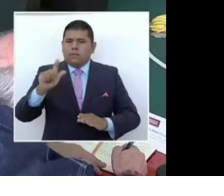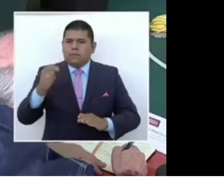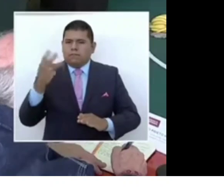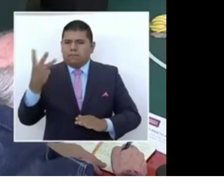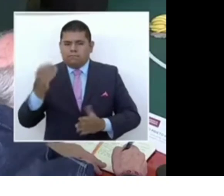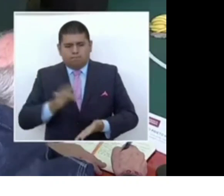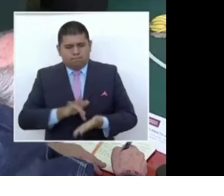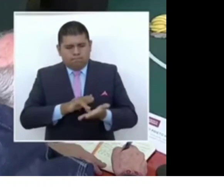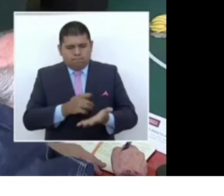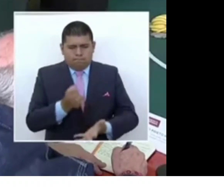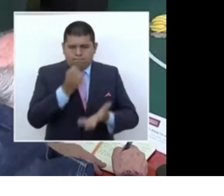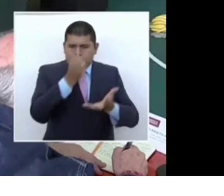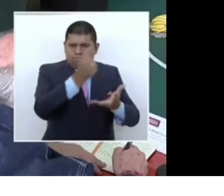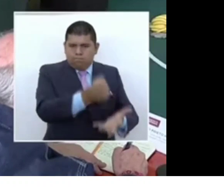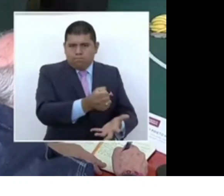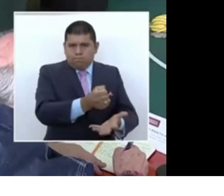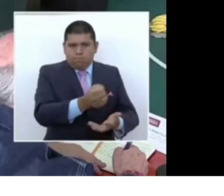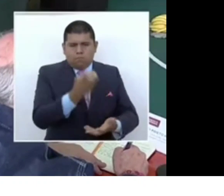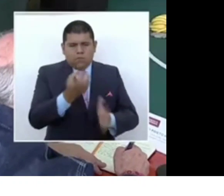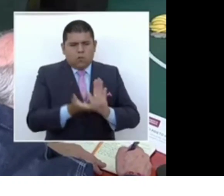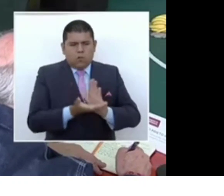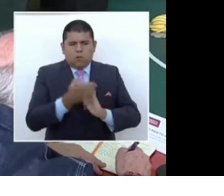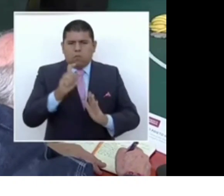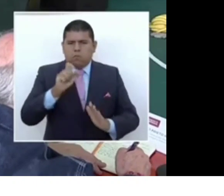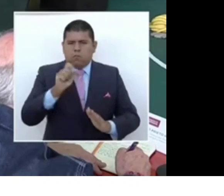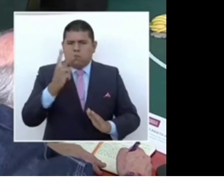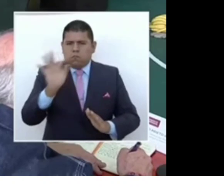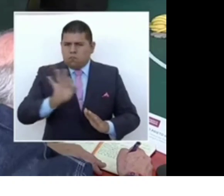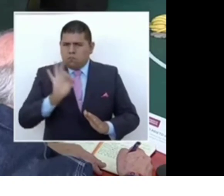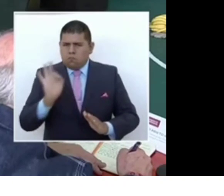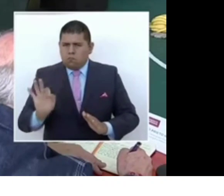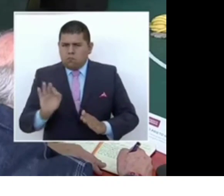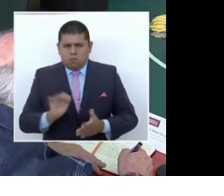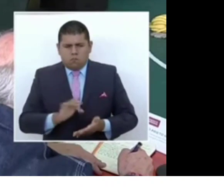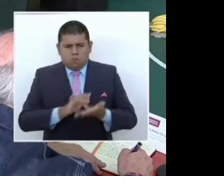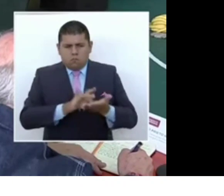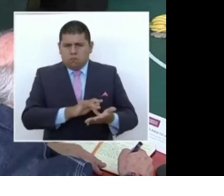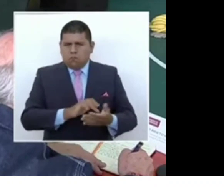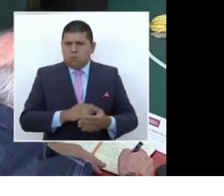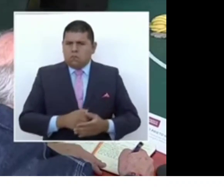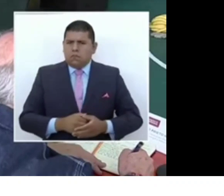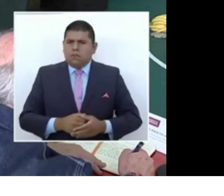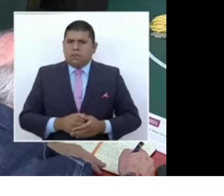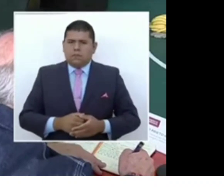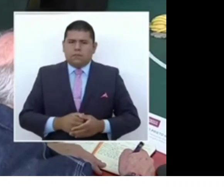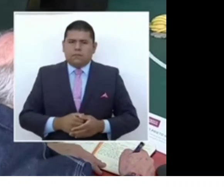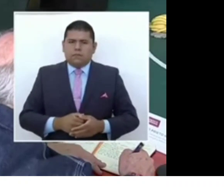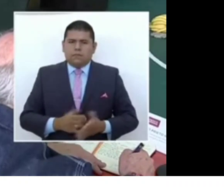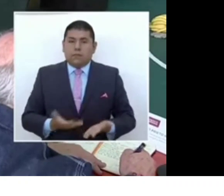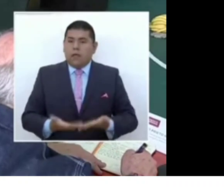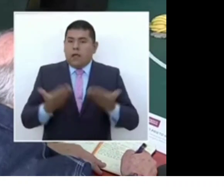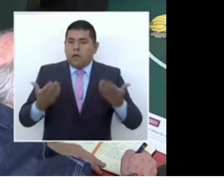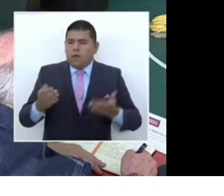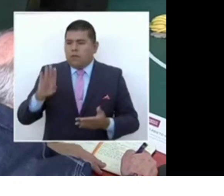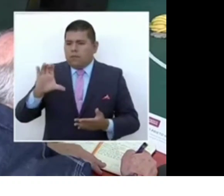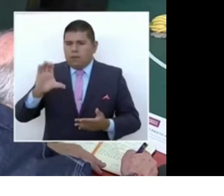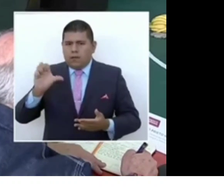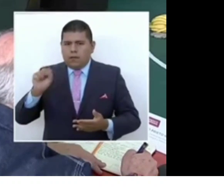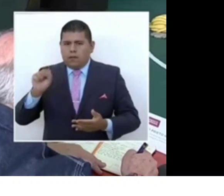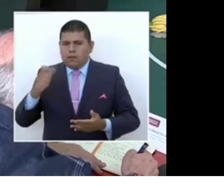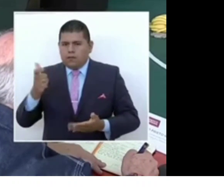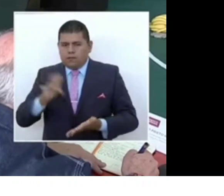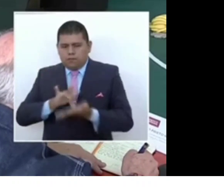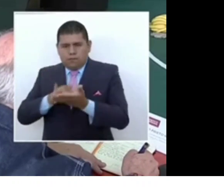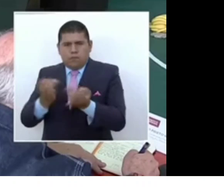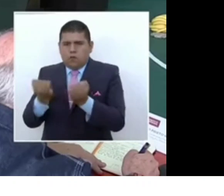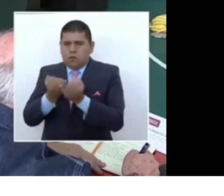173. Es un incremento del 22%. En el caso de las becas también va a haber un